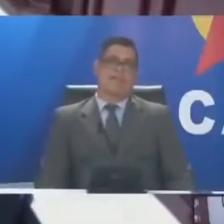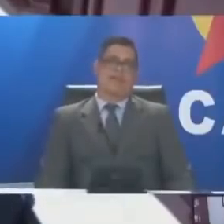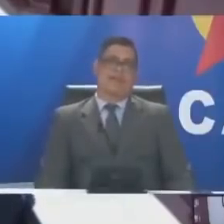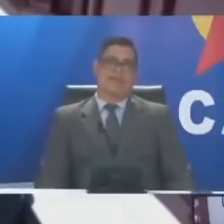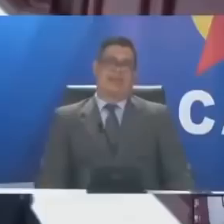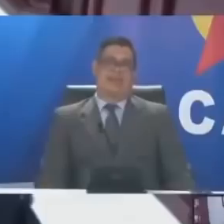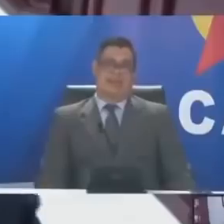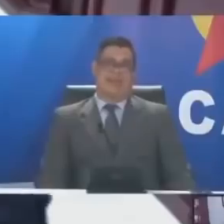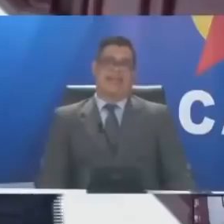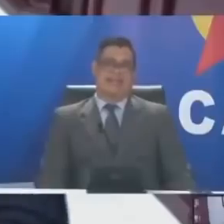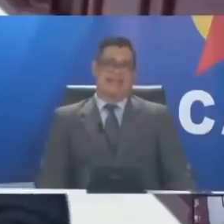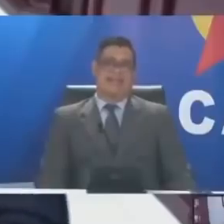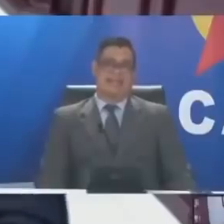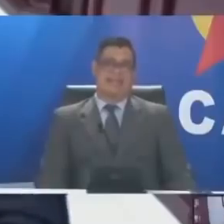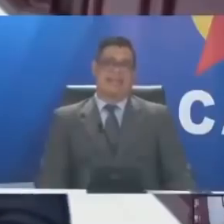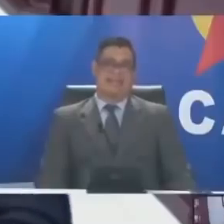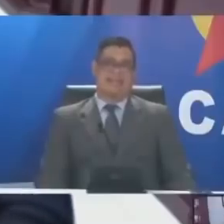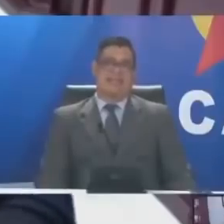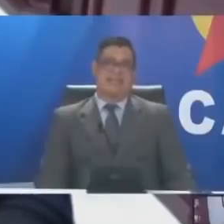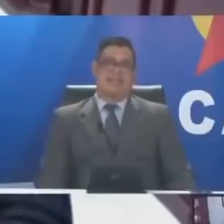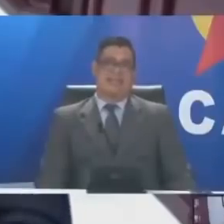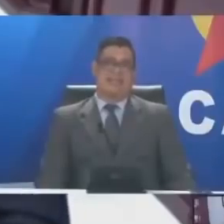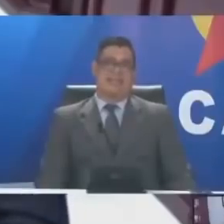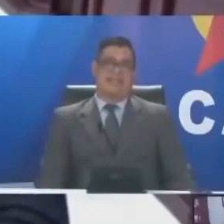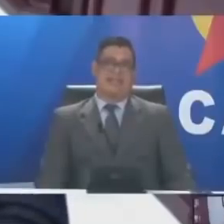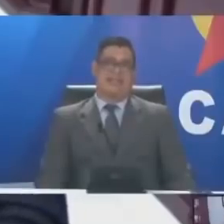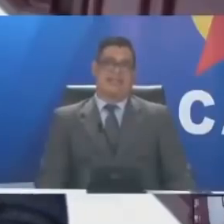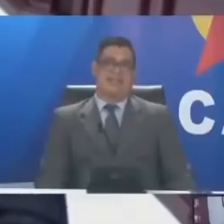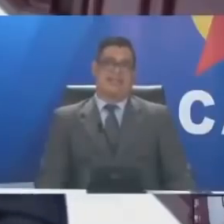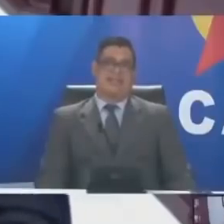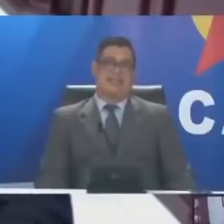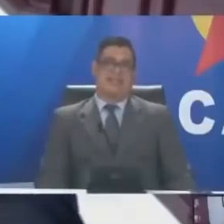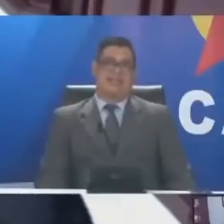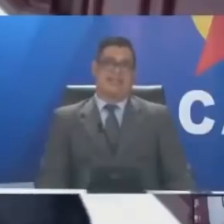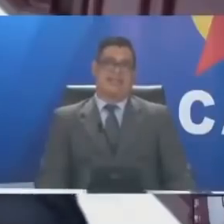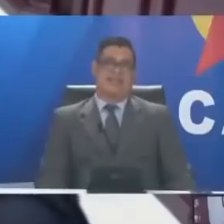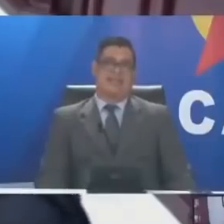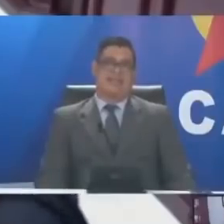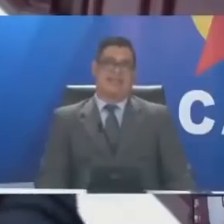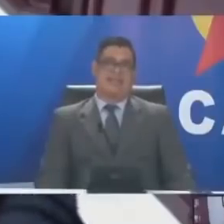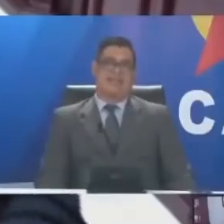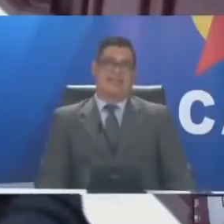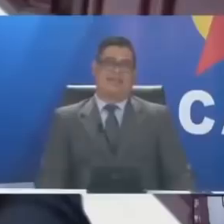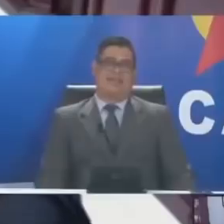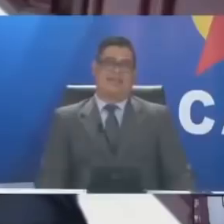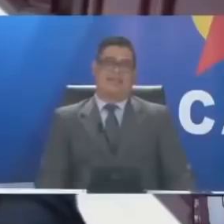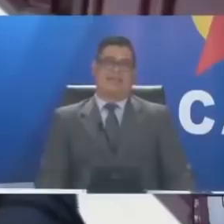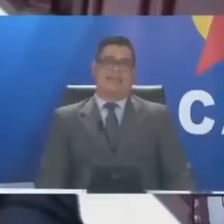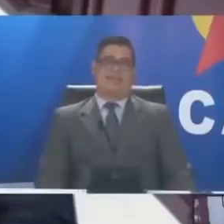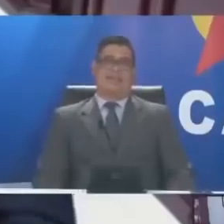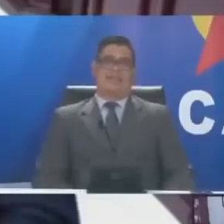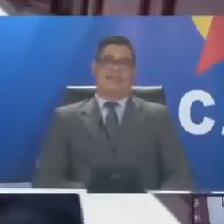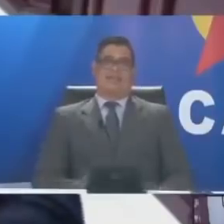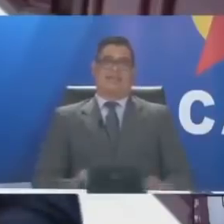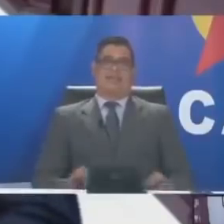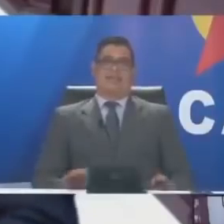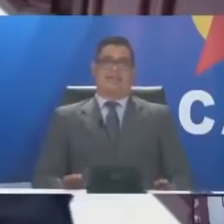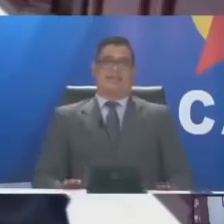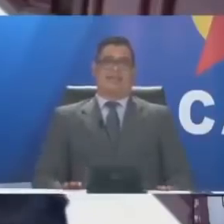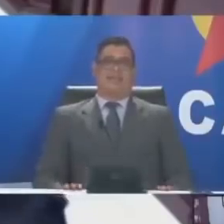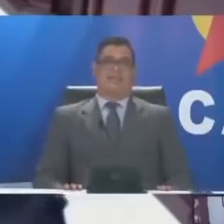roberto porque siempre nos hablaba y nos decía jóvenes jóvenes nos hacen falta los acuerdos de paz